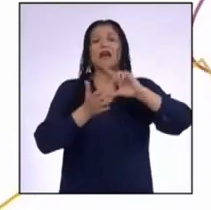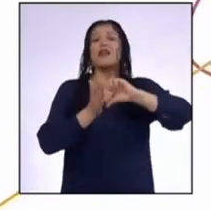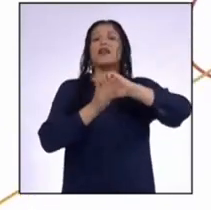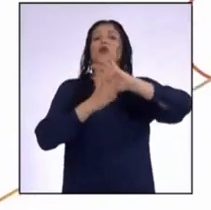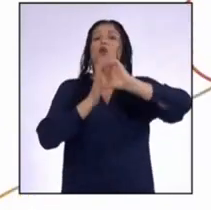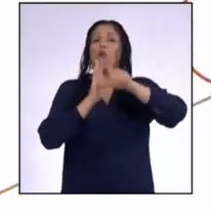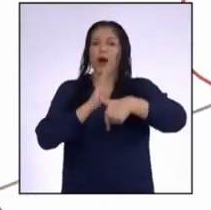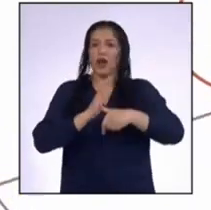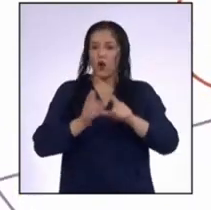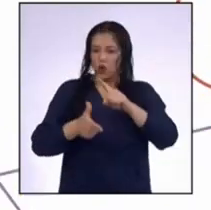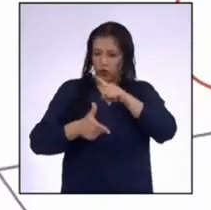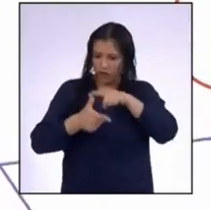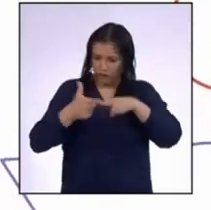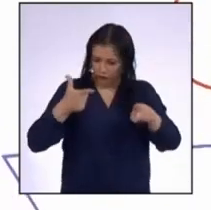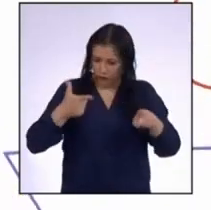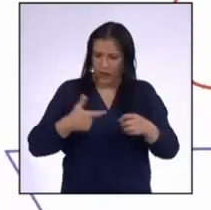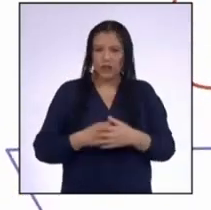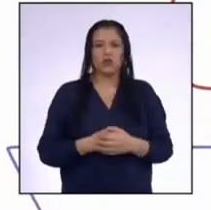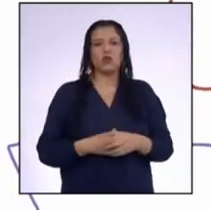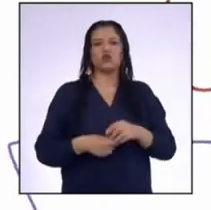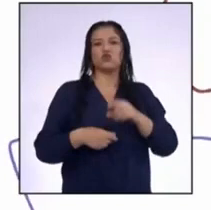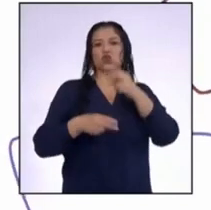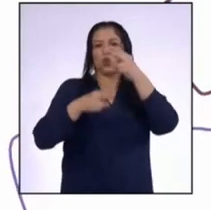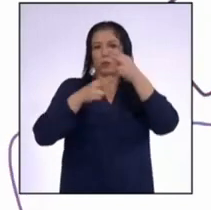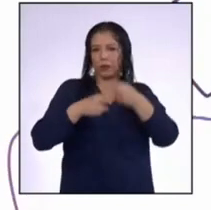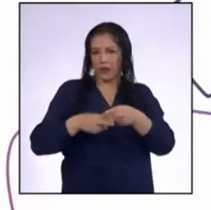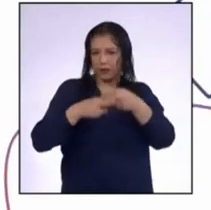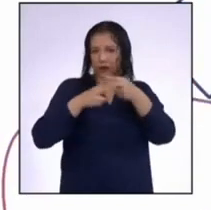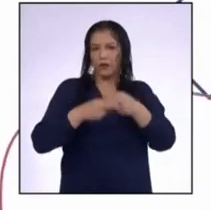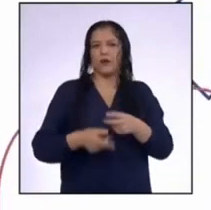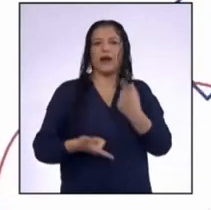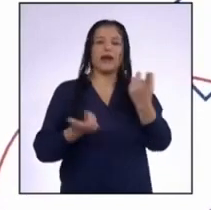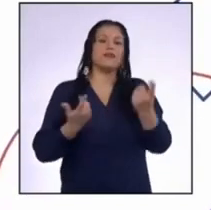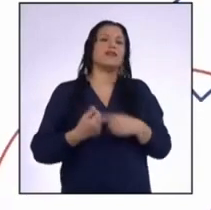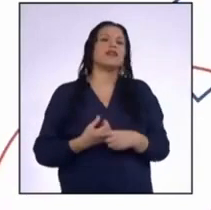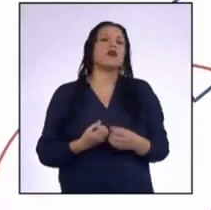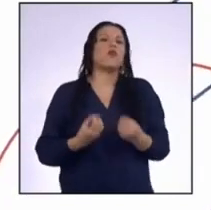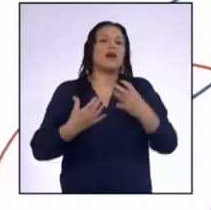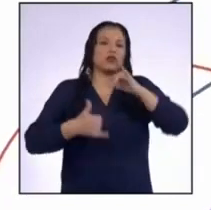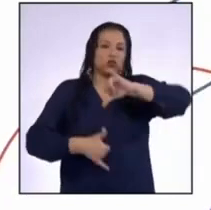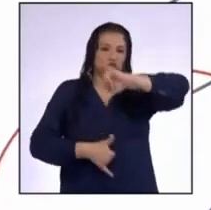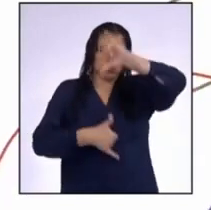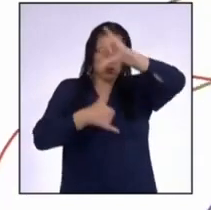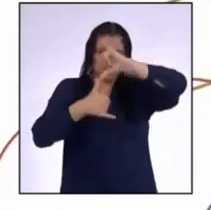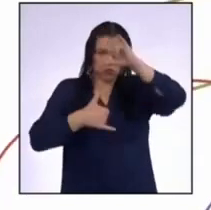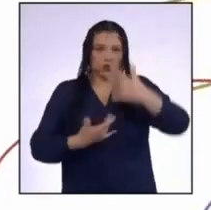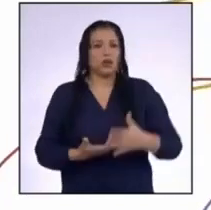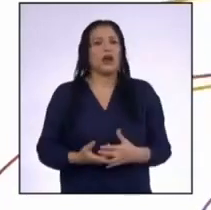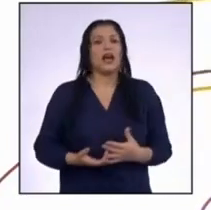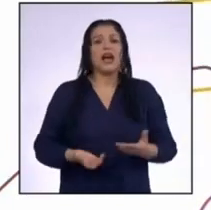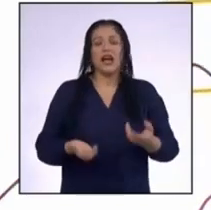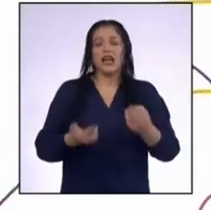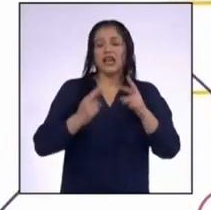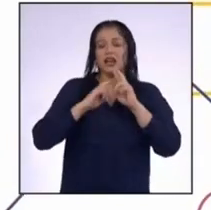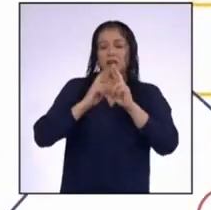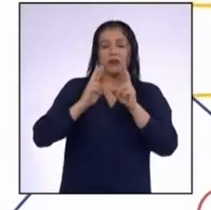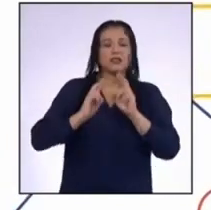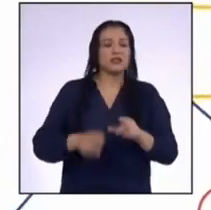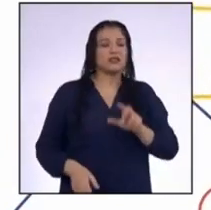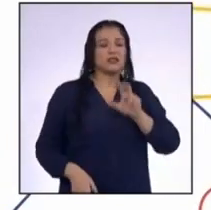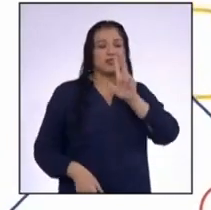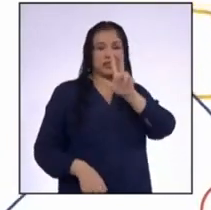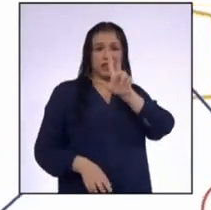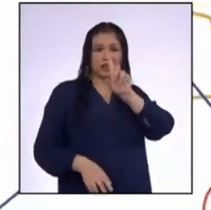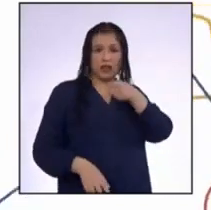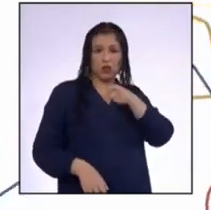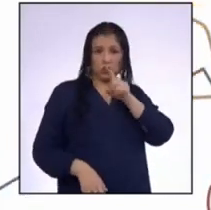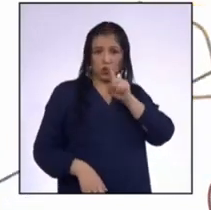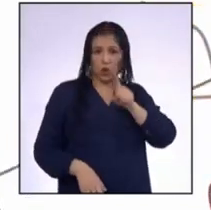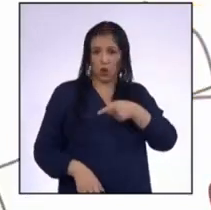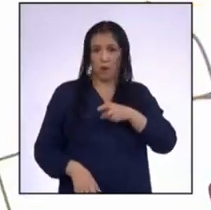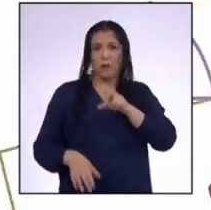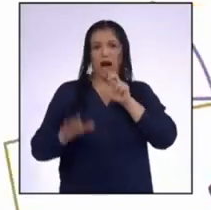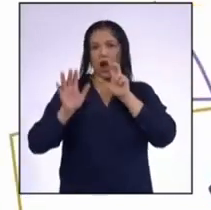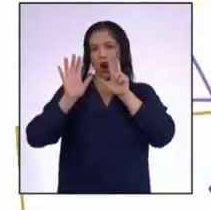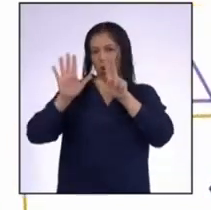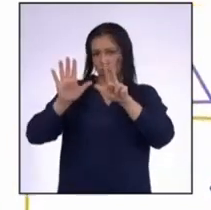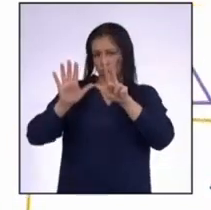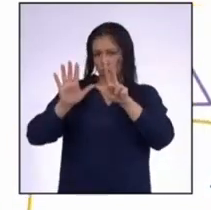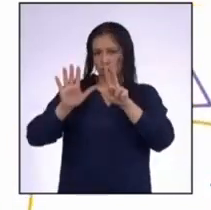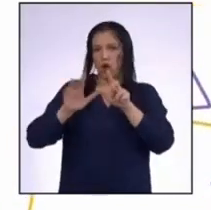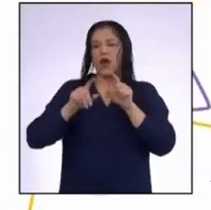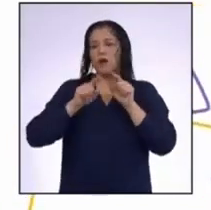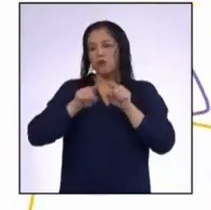el valor de la masa corporal de Javier entre el cuadrado de su estatura, obteniendo 31 enteros. E